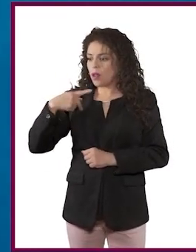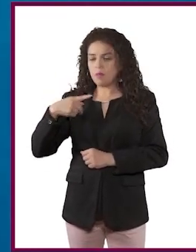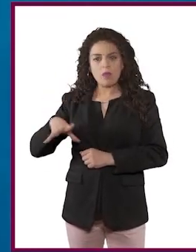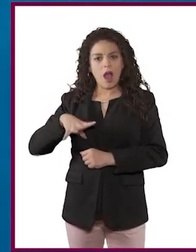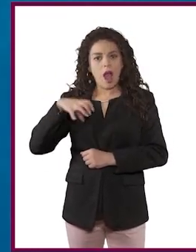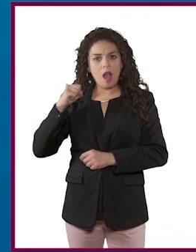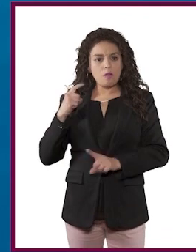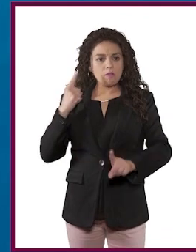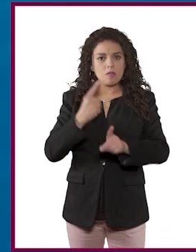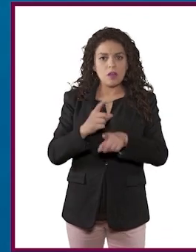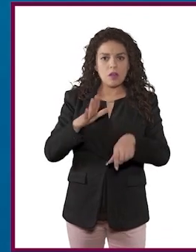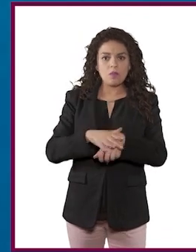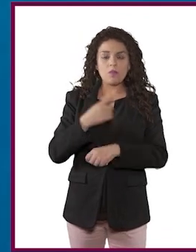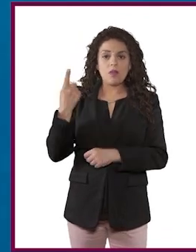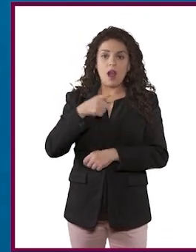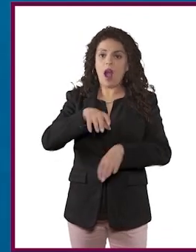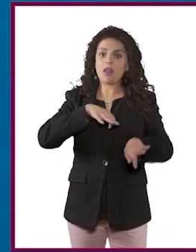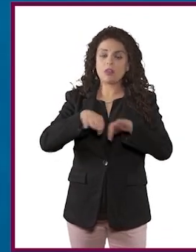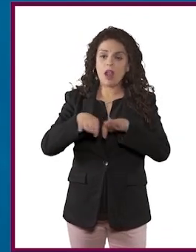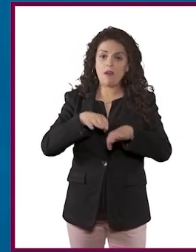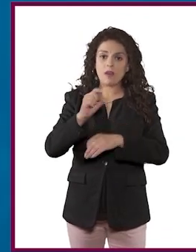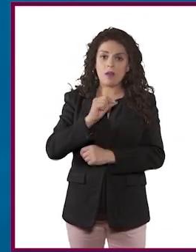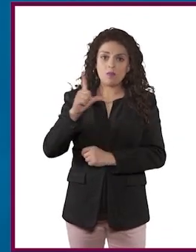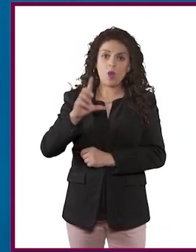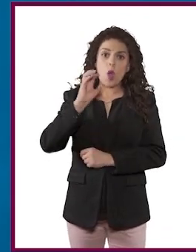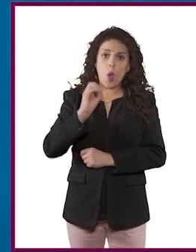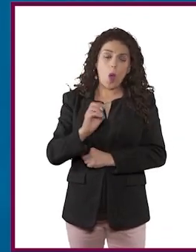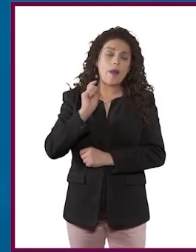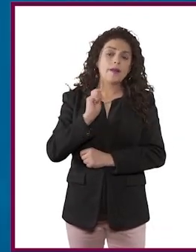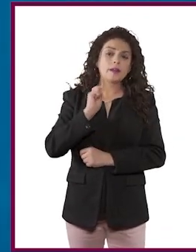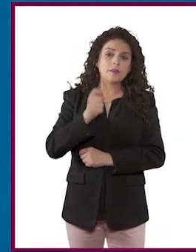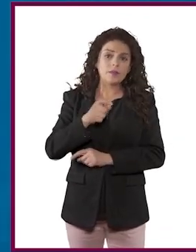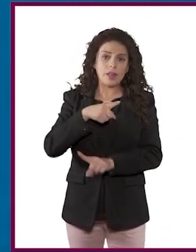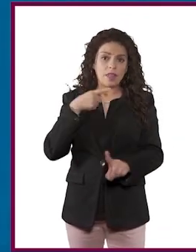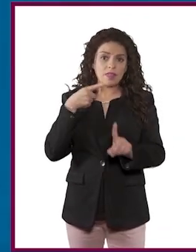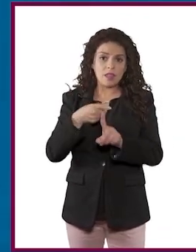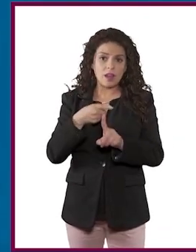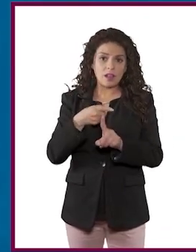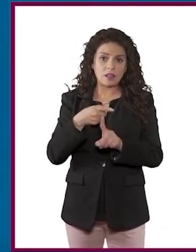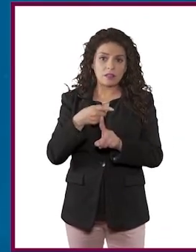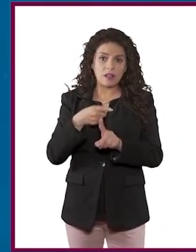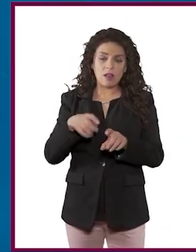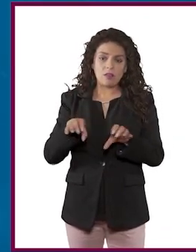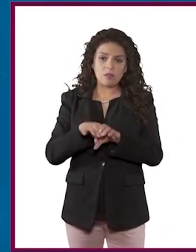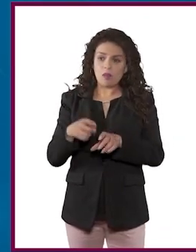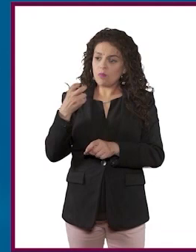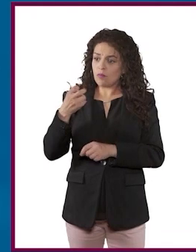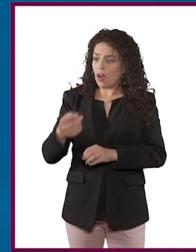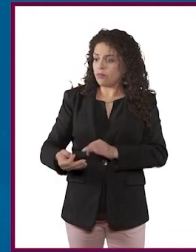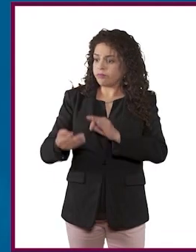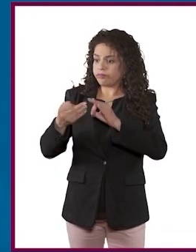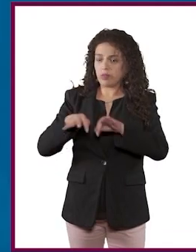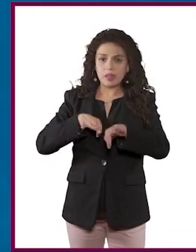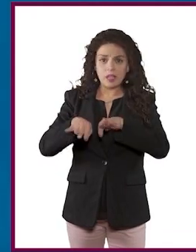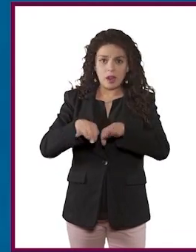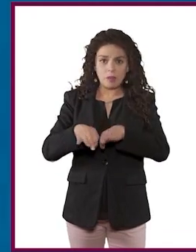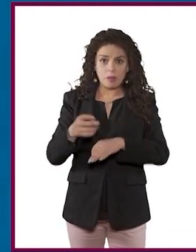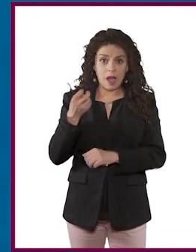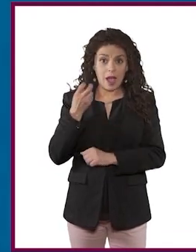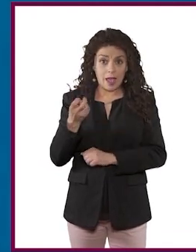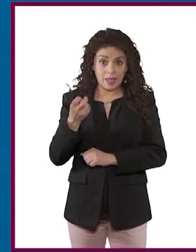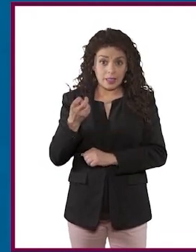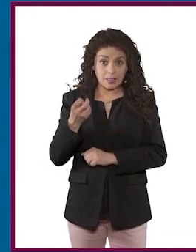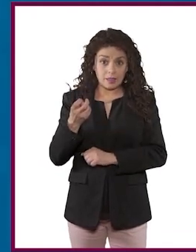otra en el ejercicio de su actividad profesional o como consecuencia directa de la misma. Estas acciones